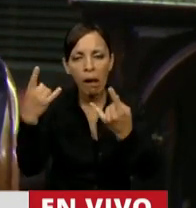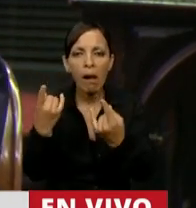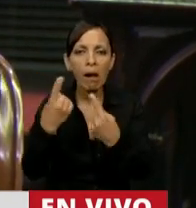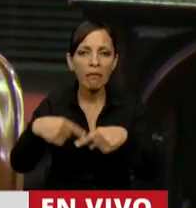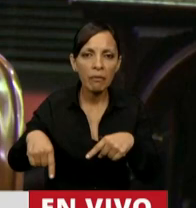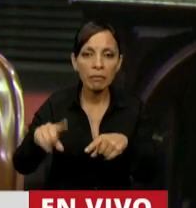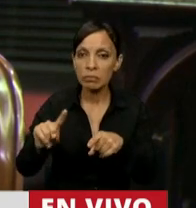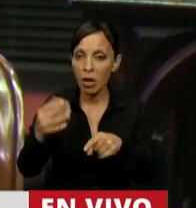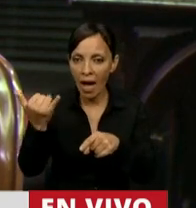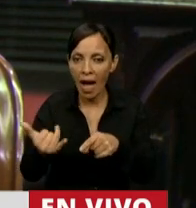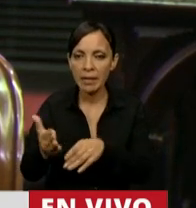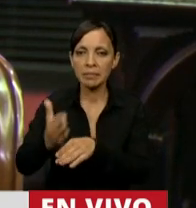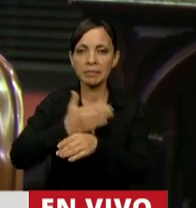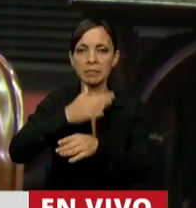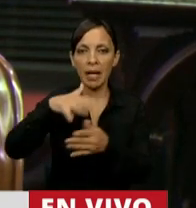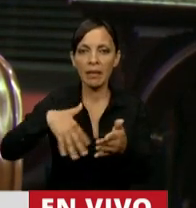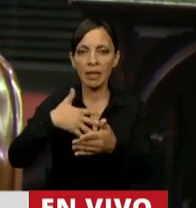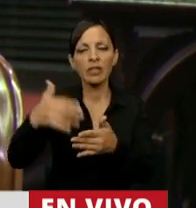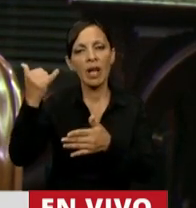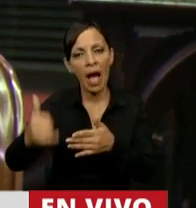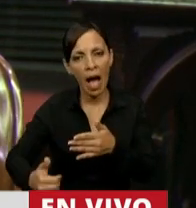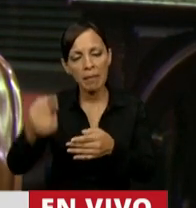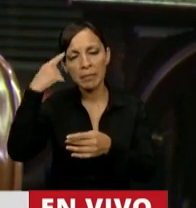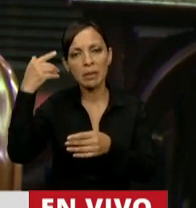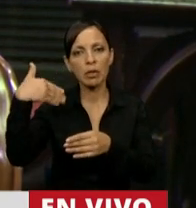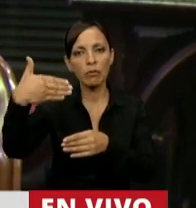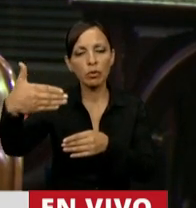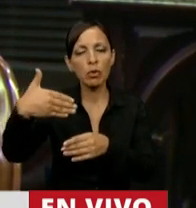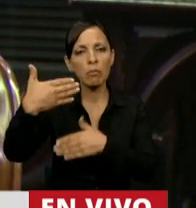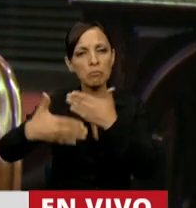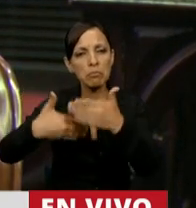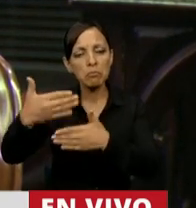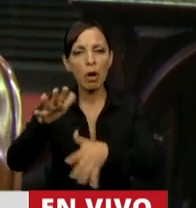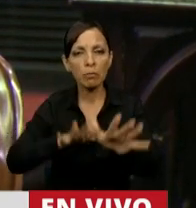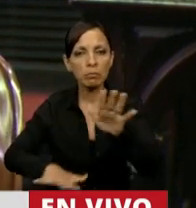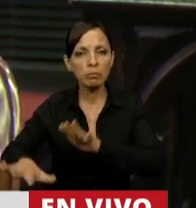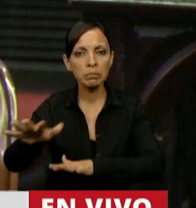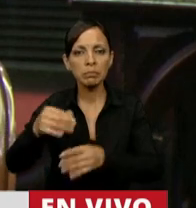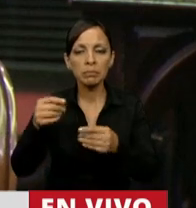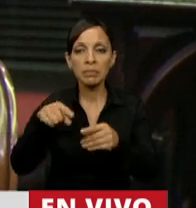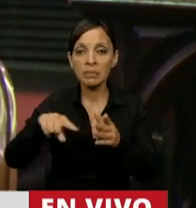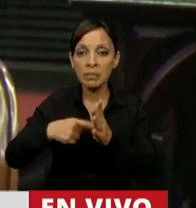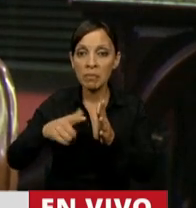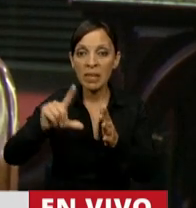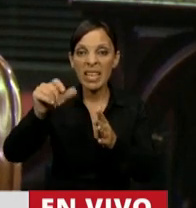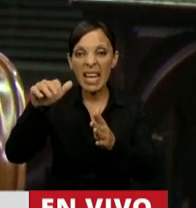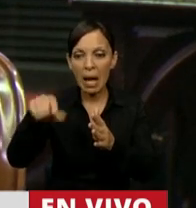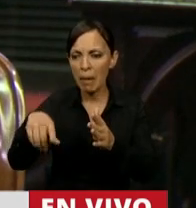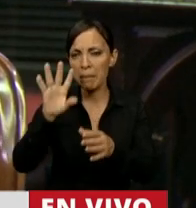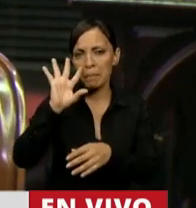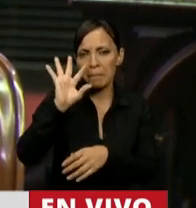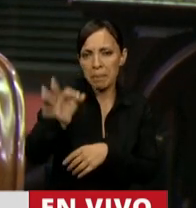con planificación y previsibilidad. La gestión de la Ciudad de Buenos Aires, presidente, es el espejo